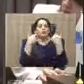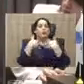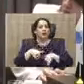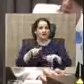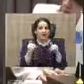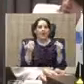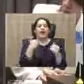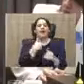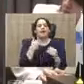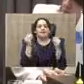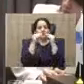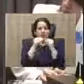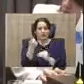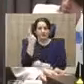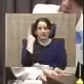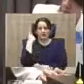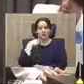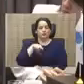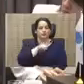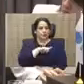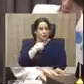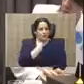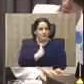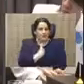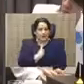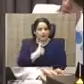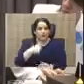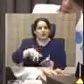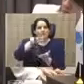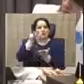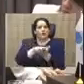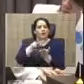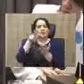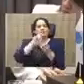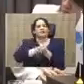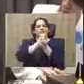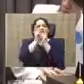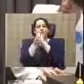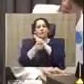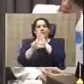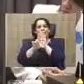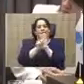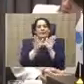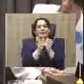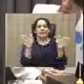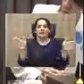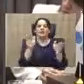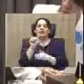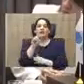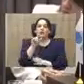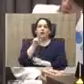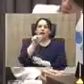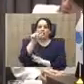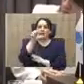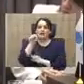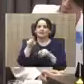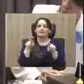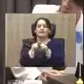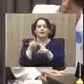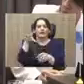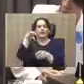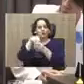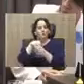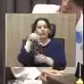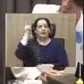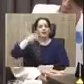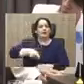nosotros mismos acá aprobamos la reforma a la Ley General de Aduanas, que también incluye la obligatoriedad de la implementación del uso